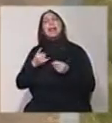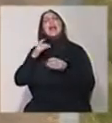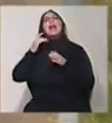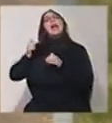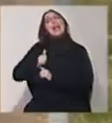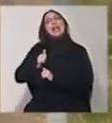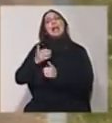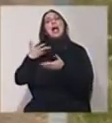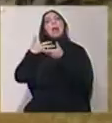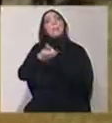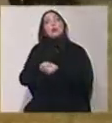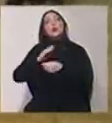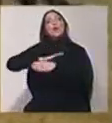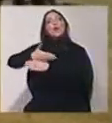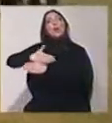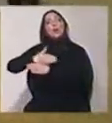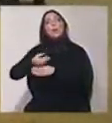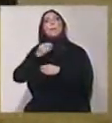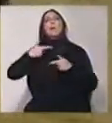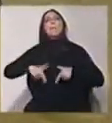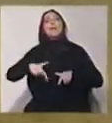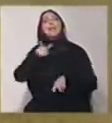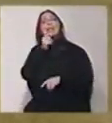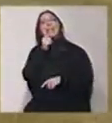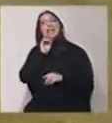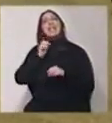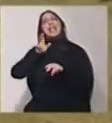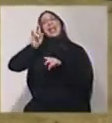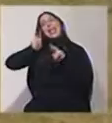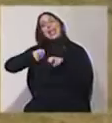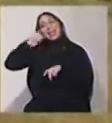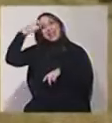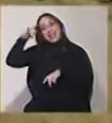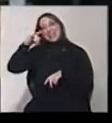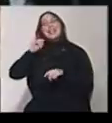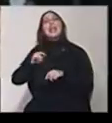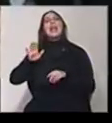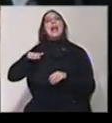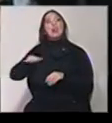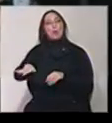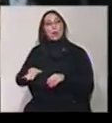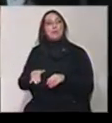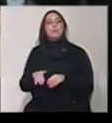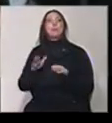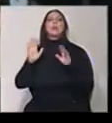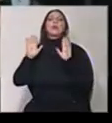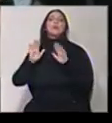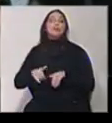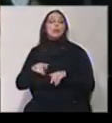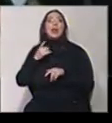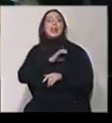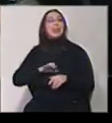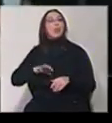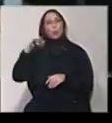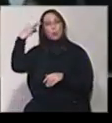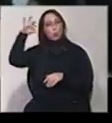organismos competentes en la frontera, como los Ministerios del Interior y de Ganadería y la Dirección Nacional de Aduanas. Se trata es de un Estado único